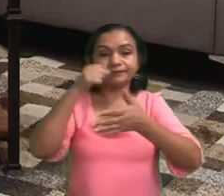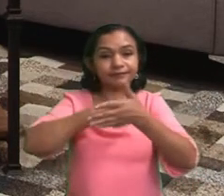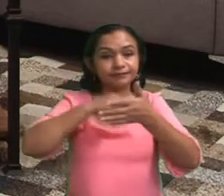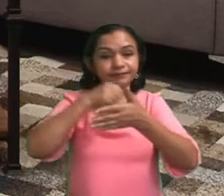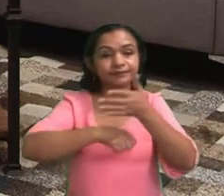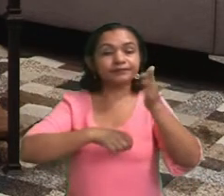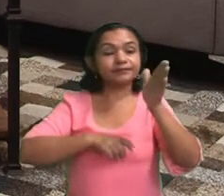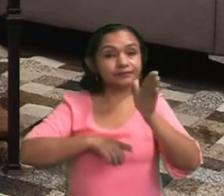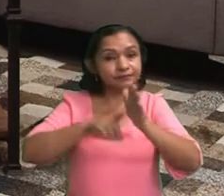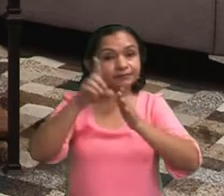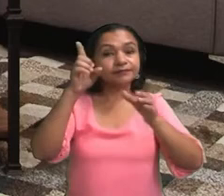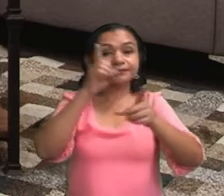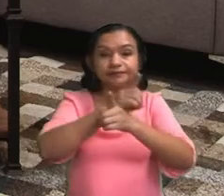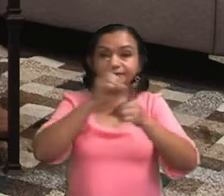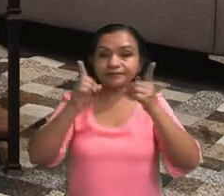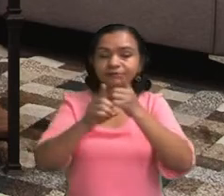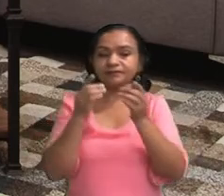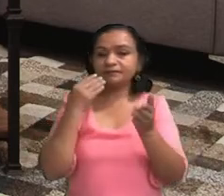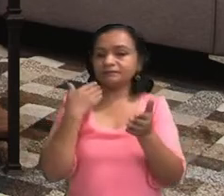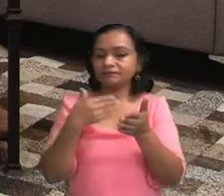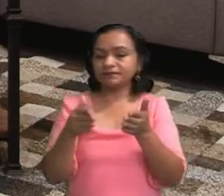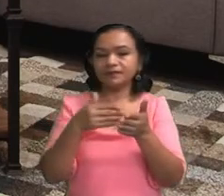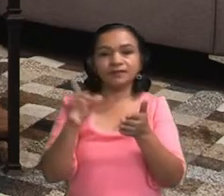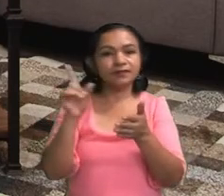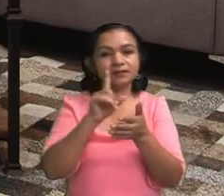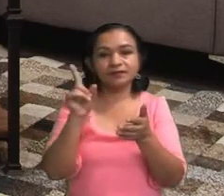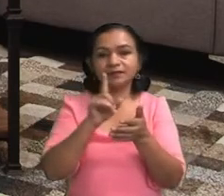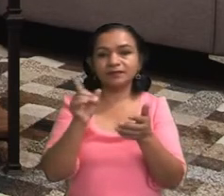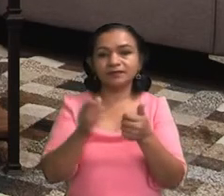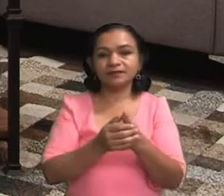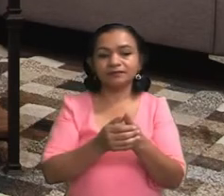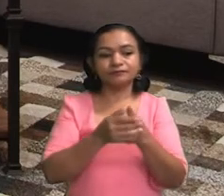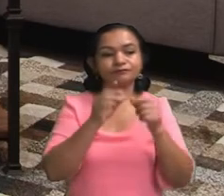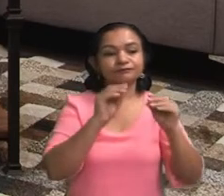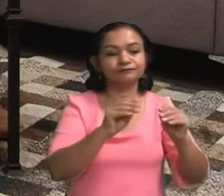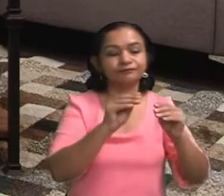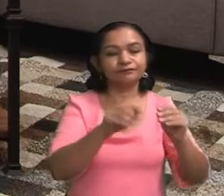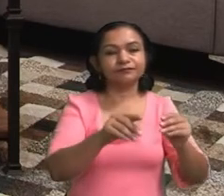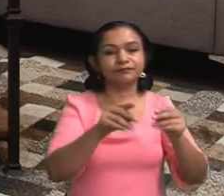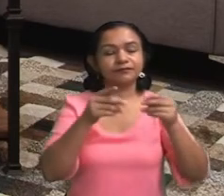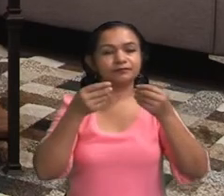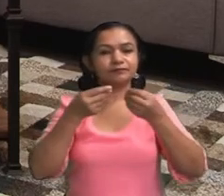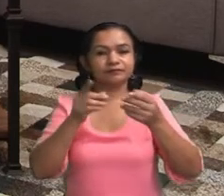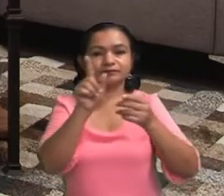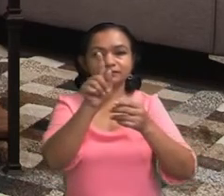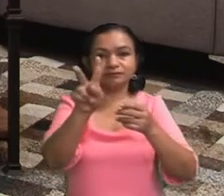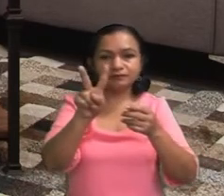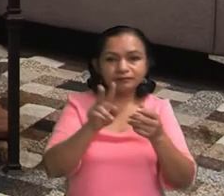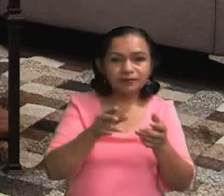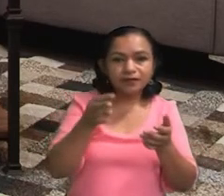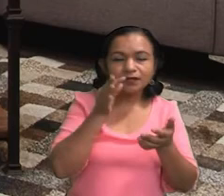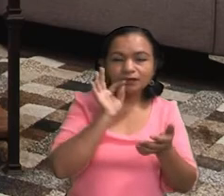que desarrollarse. No es fácil, luchamos también contra, claro, la publicidad de estas transnacionales,